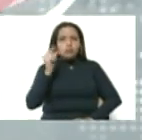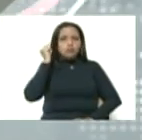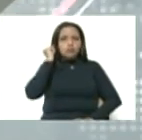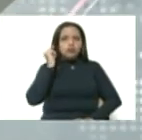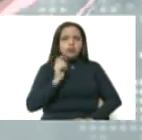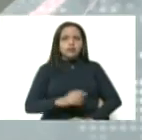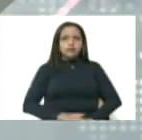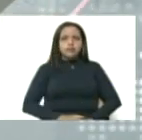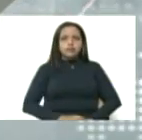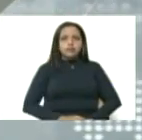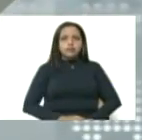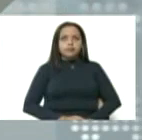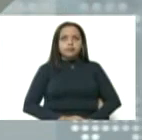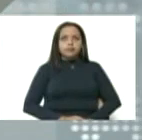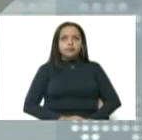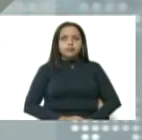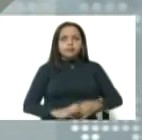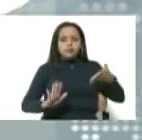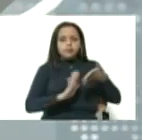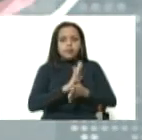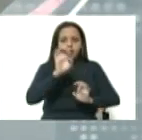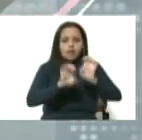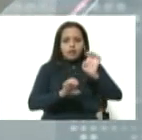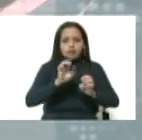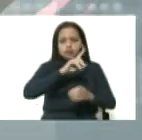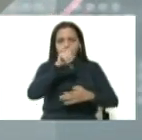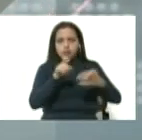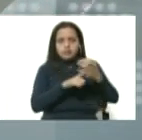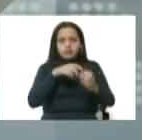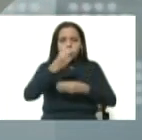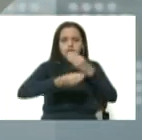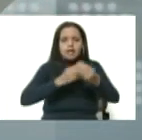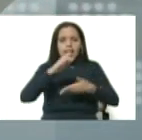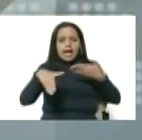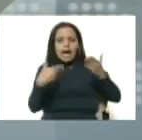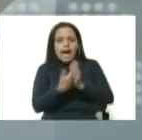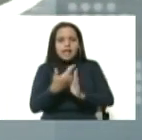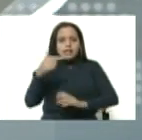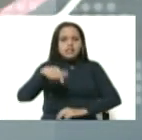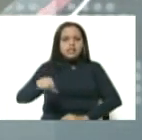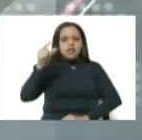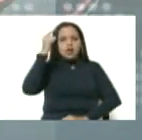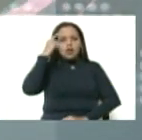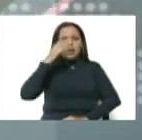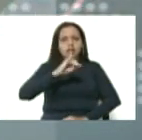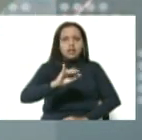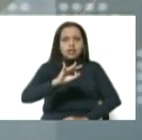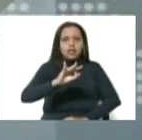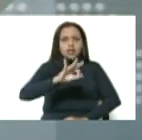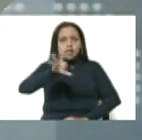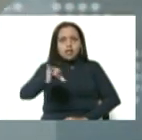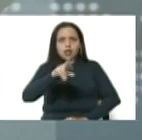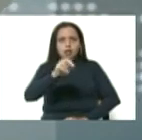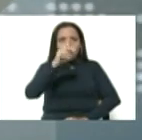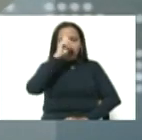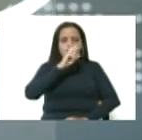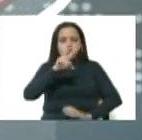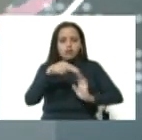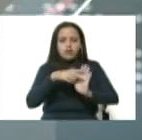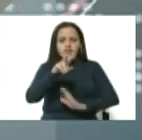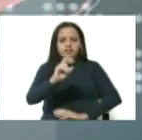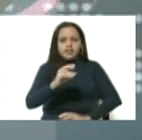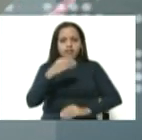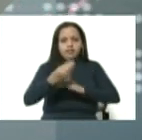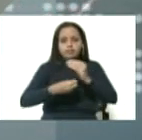En cuanto a la aplicación de pruebas acumuladas, hasta el día de hoy, 3 de julio del año 2020, Venezuela ha